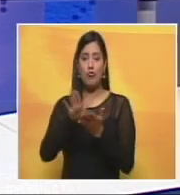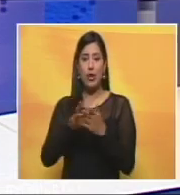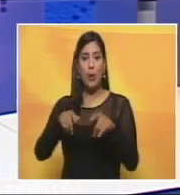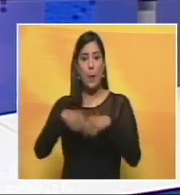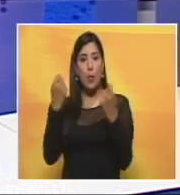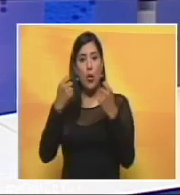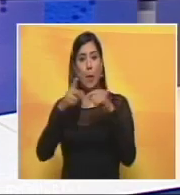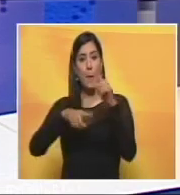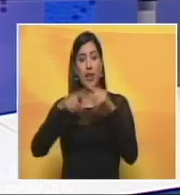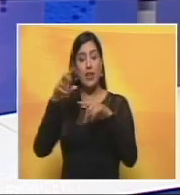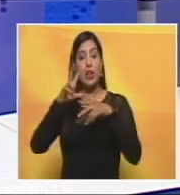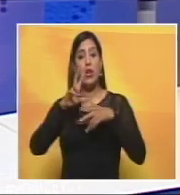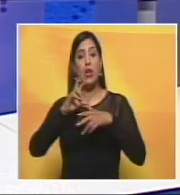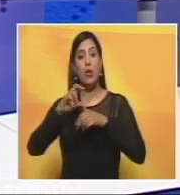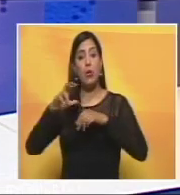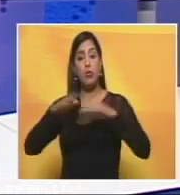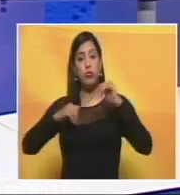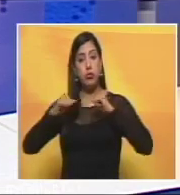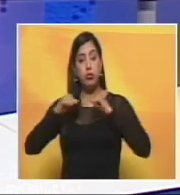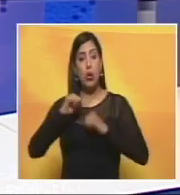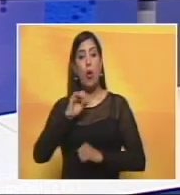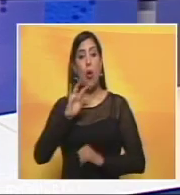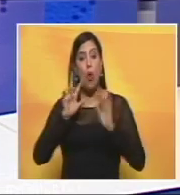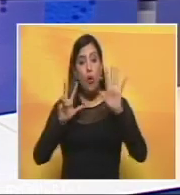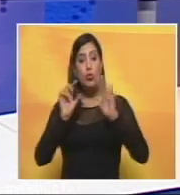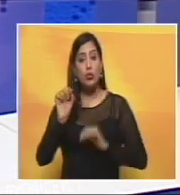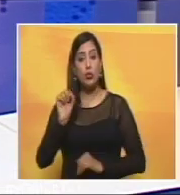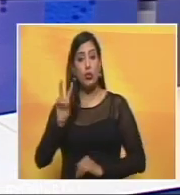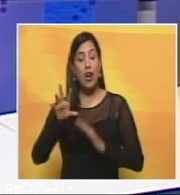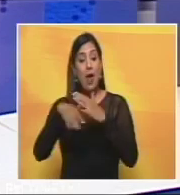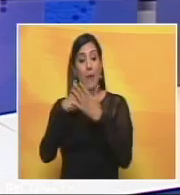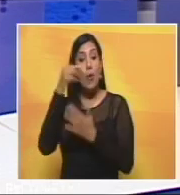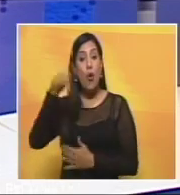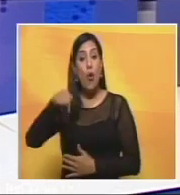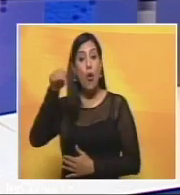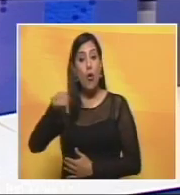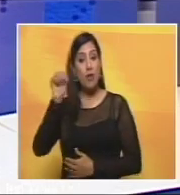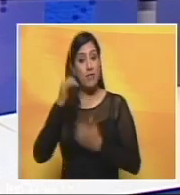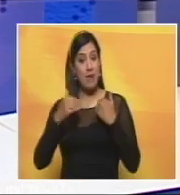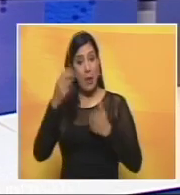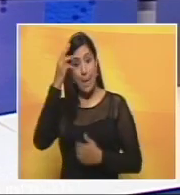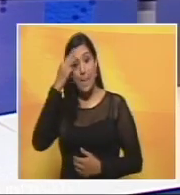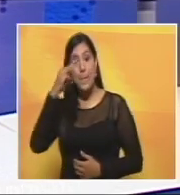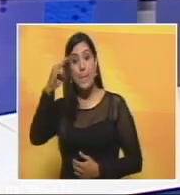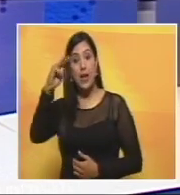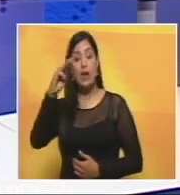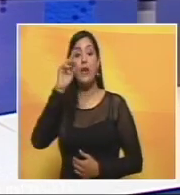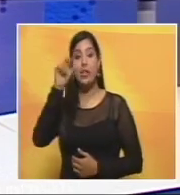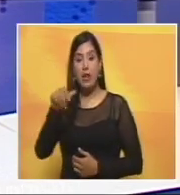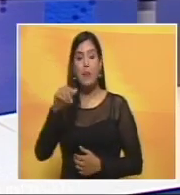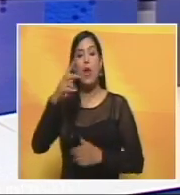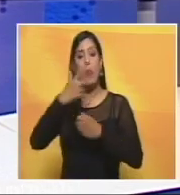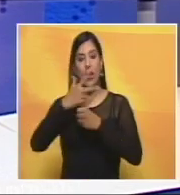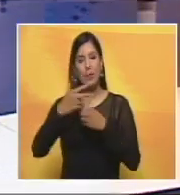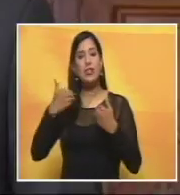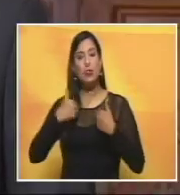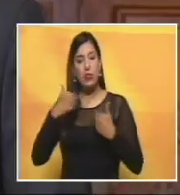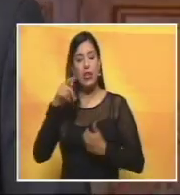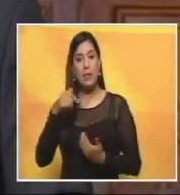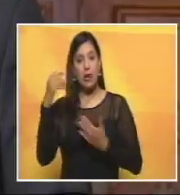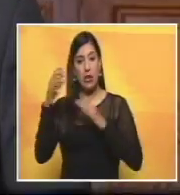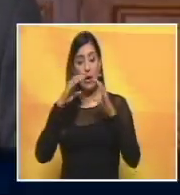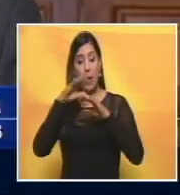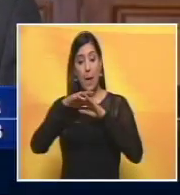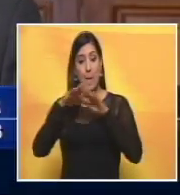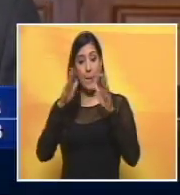los daños materiales que dejó el sismo de magnitud 8.2 registrado en la madrugada de hoy en México, donde Guatemala también resultó afectada. A través de un comunicado,